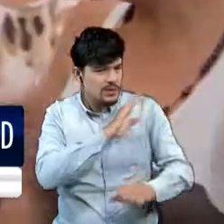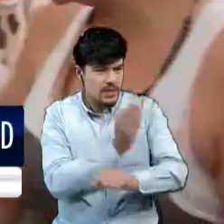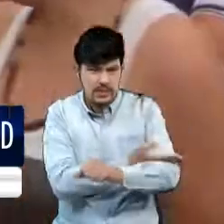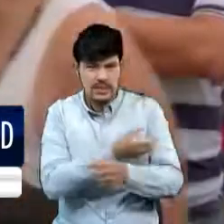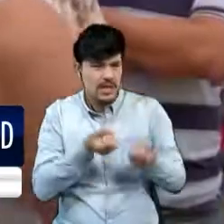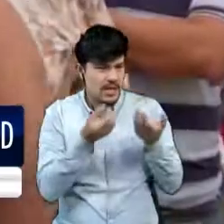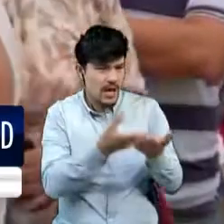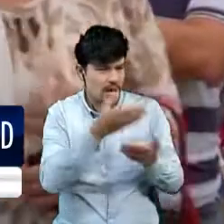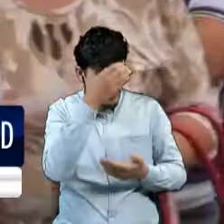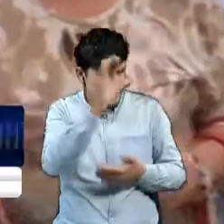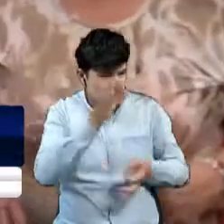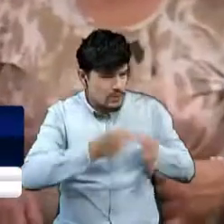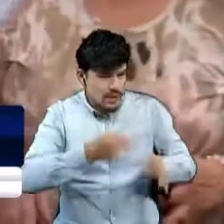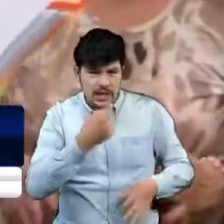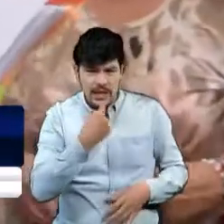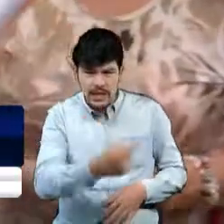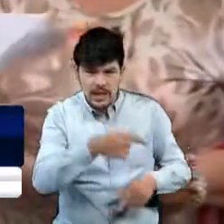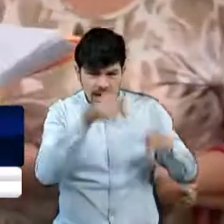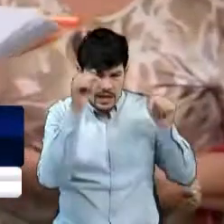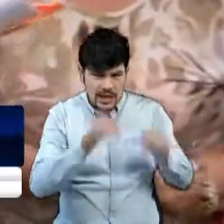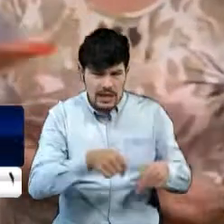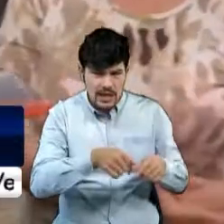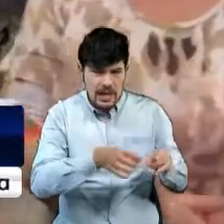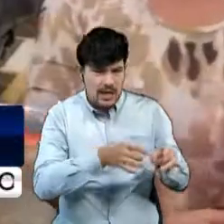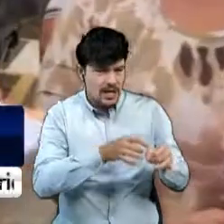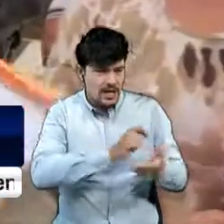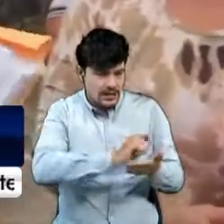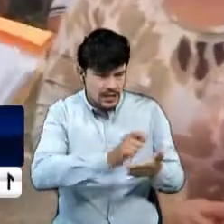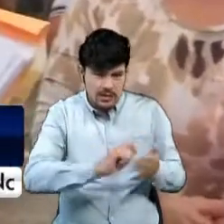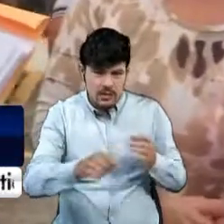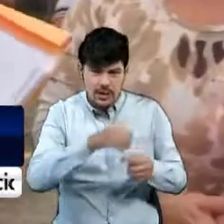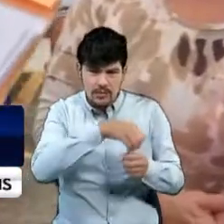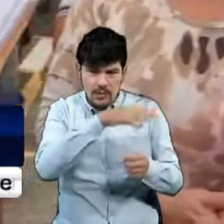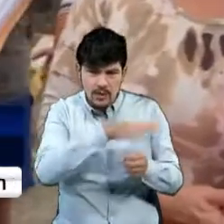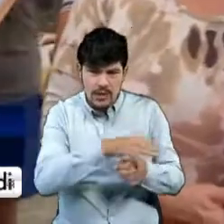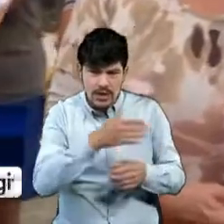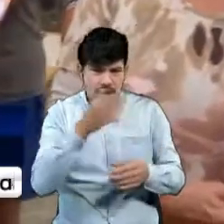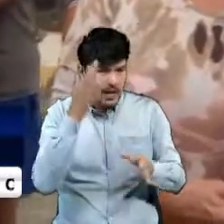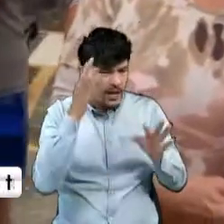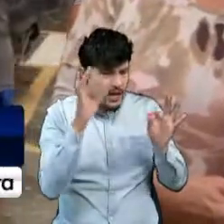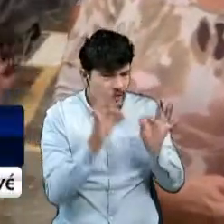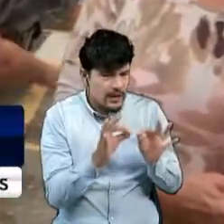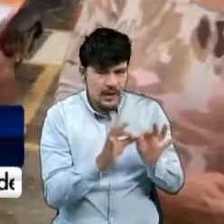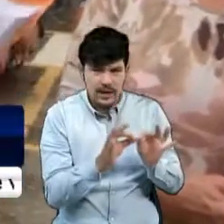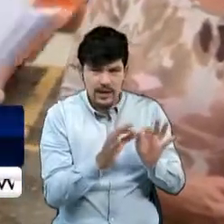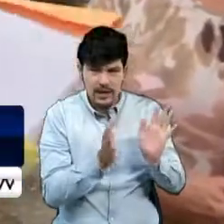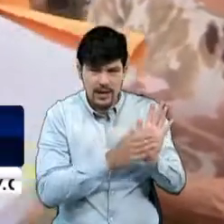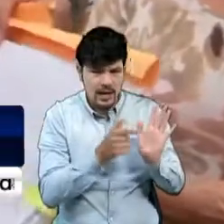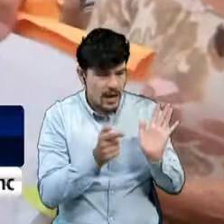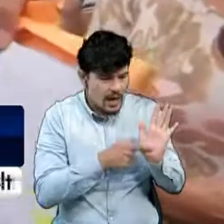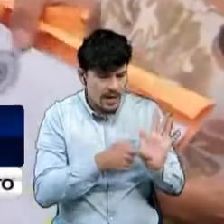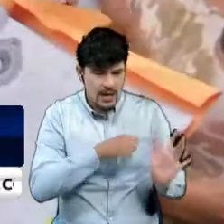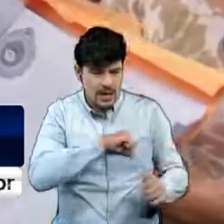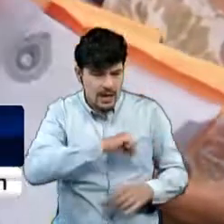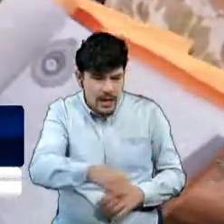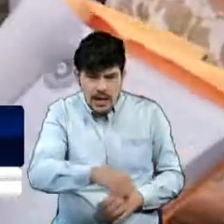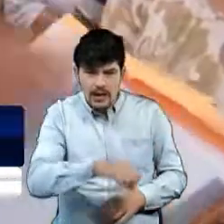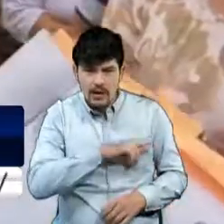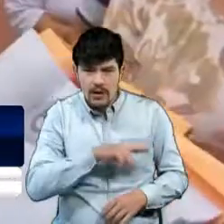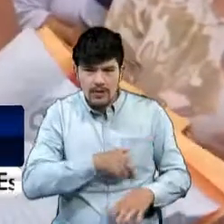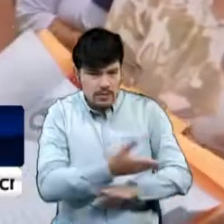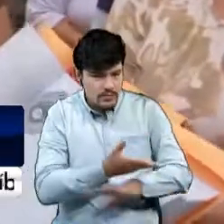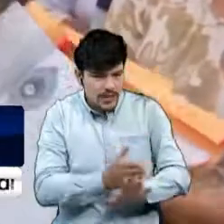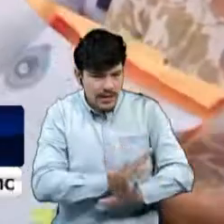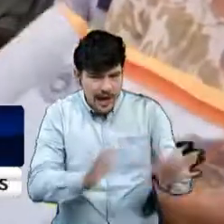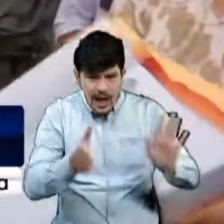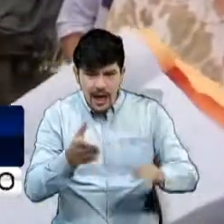único que que una escritura pública es la fe pública y está garantizado hay todos nuestros derechos del resto no estamos viendo tomas